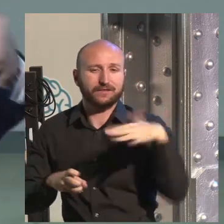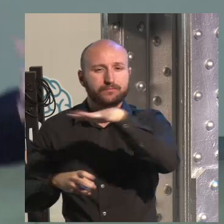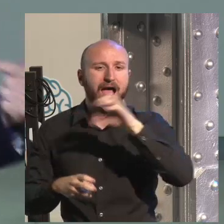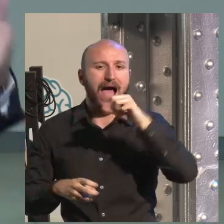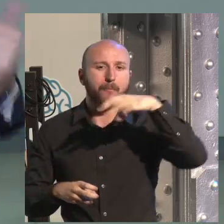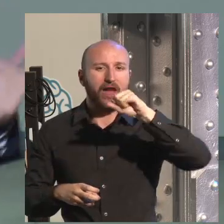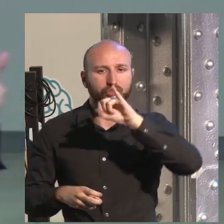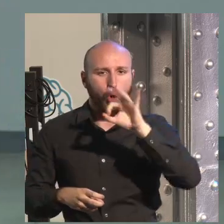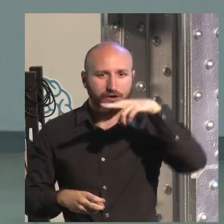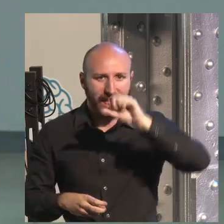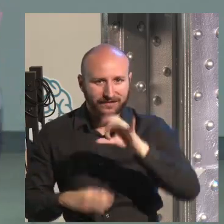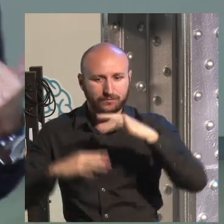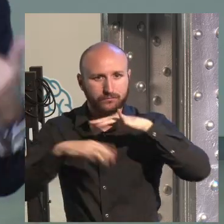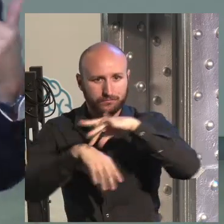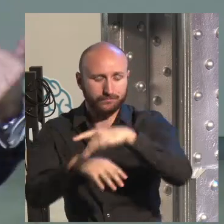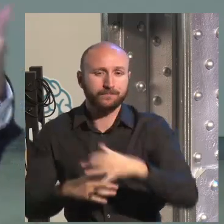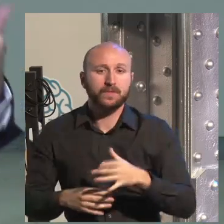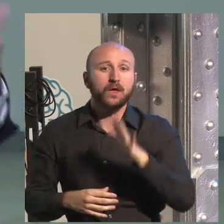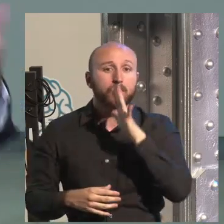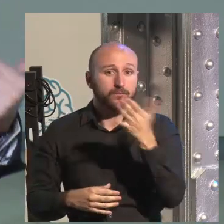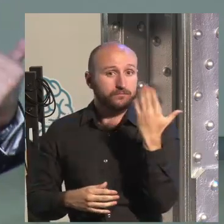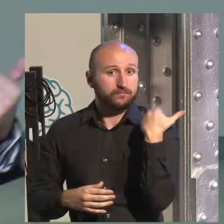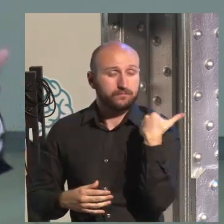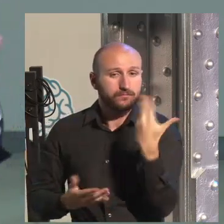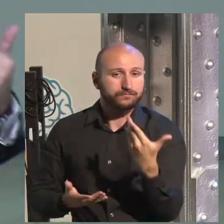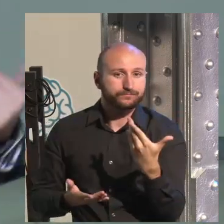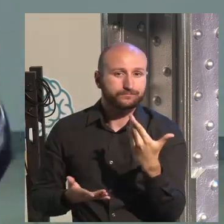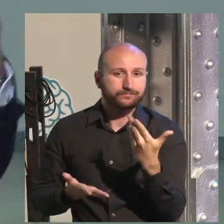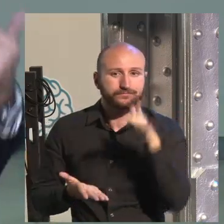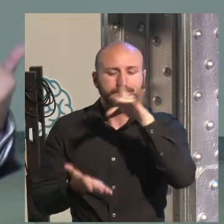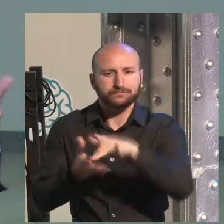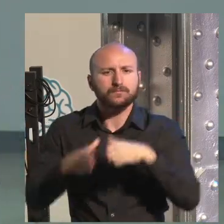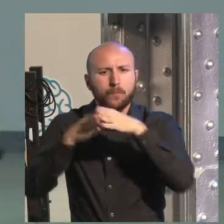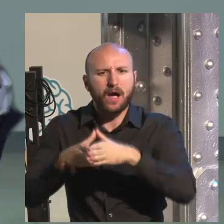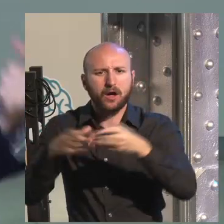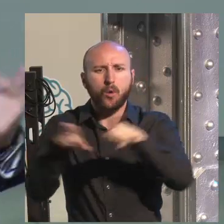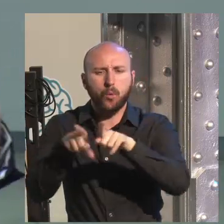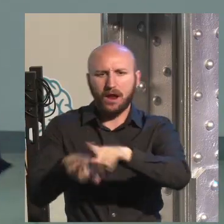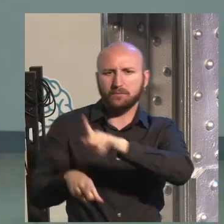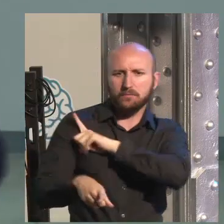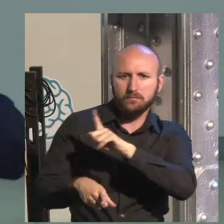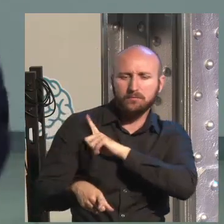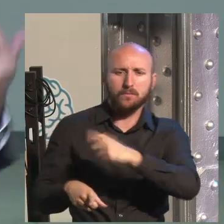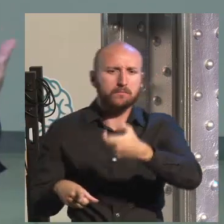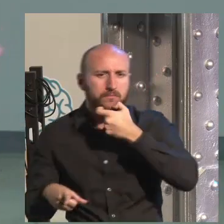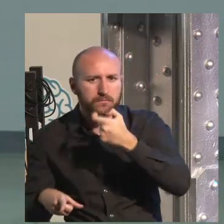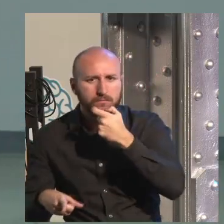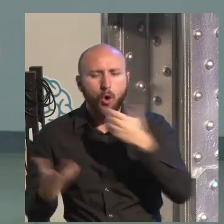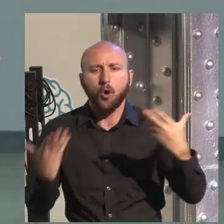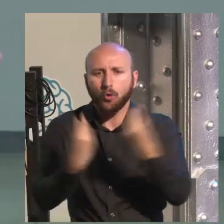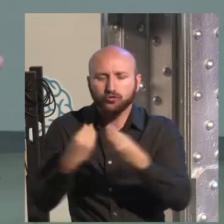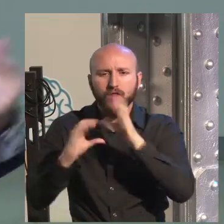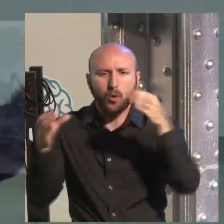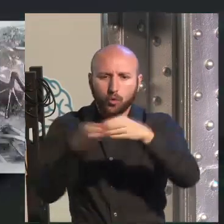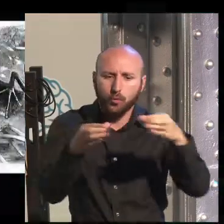y además había estado en contacto directo, porque Wallace no iba en un barco de la Armada británica con todas las comodidades de